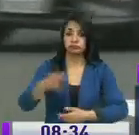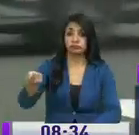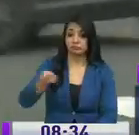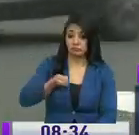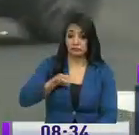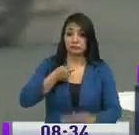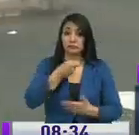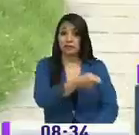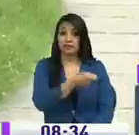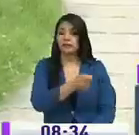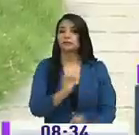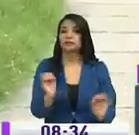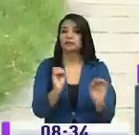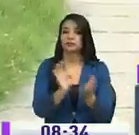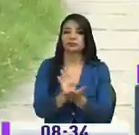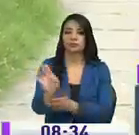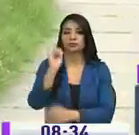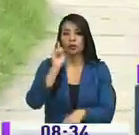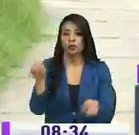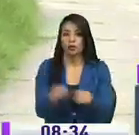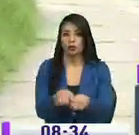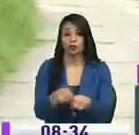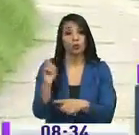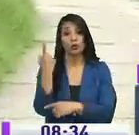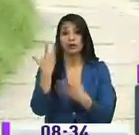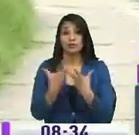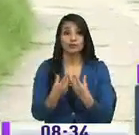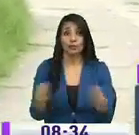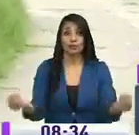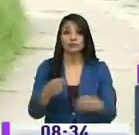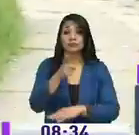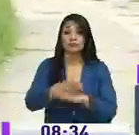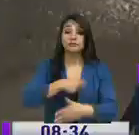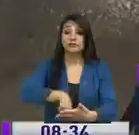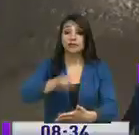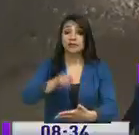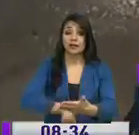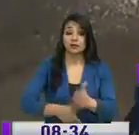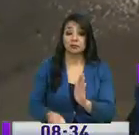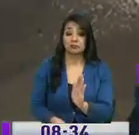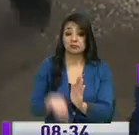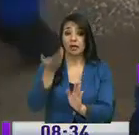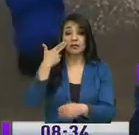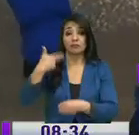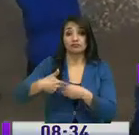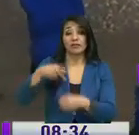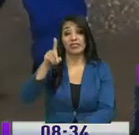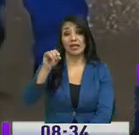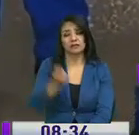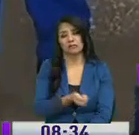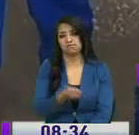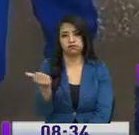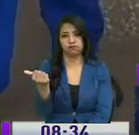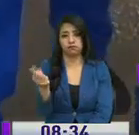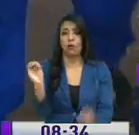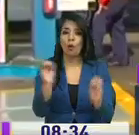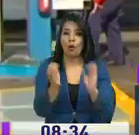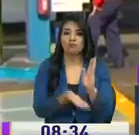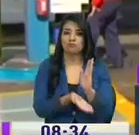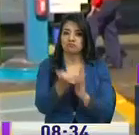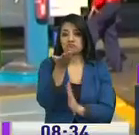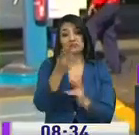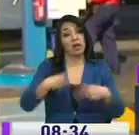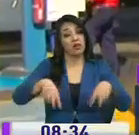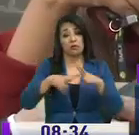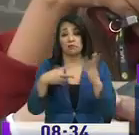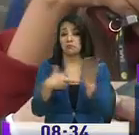de compensación. La única salida, dicen, es la eliminación del decreto que ordene el alza del precio del diésel o, a su vez, incrementar el precio